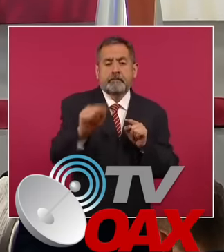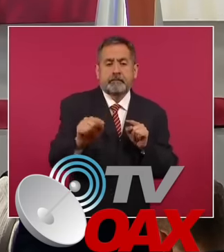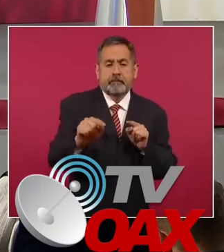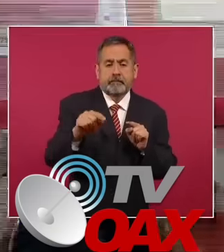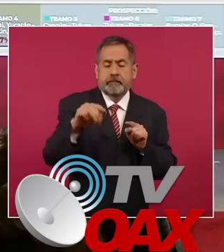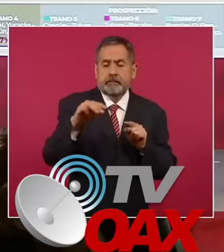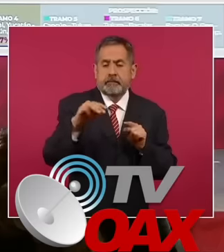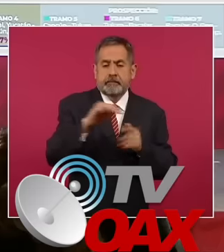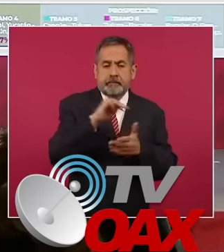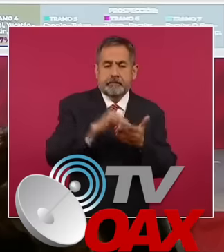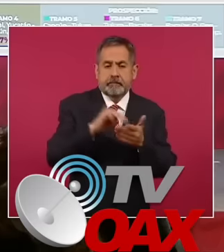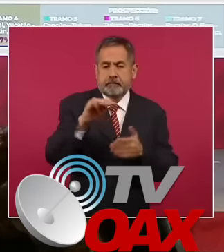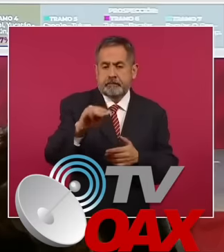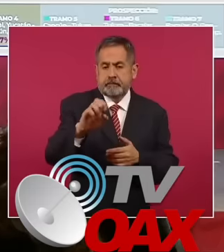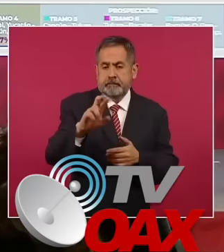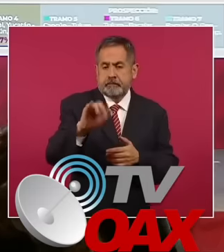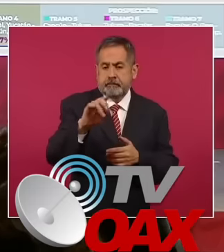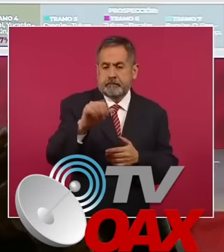Mérida,